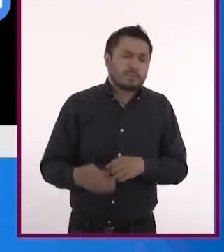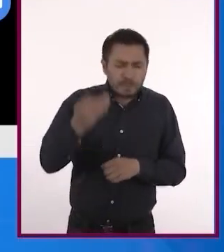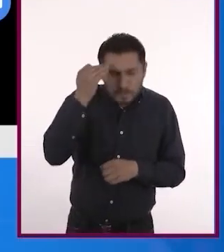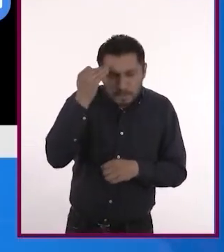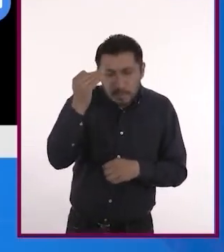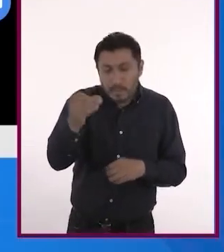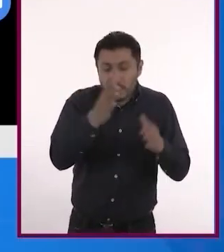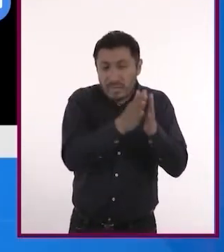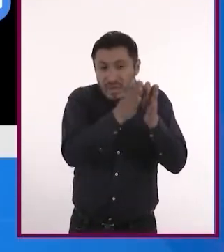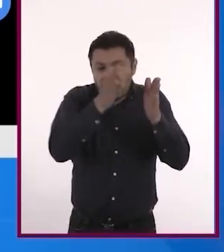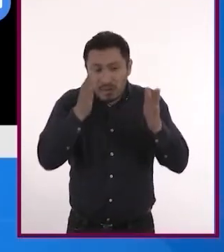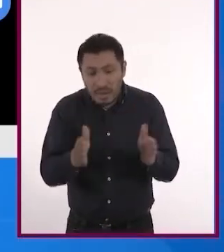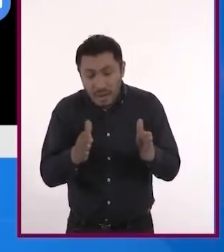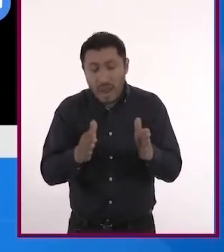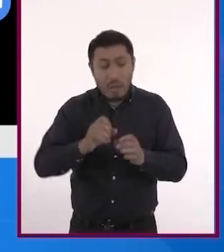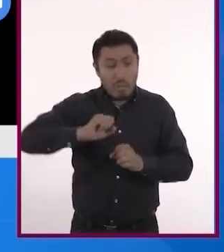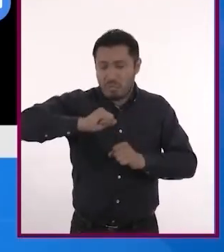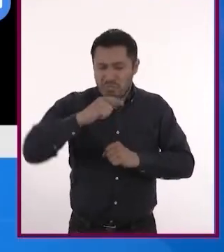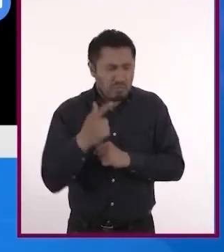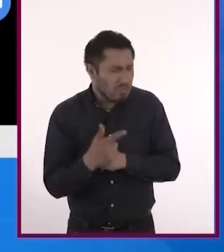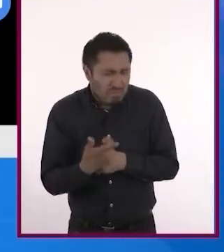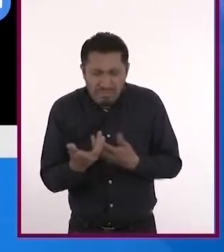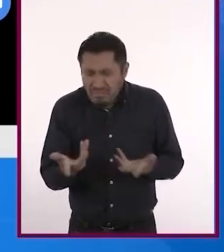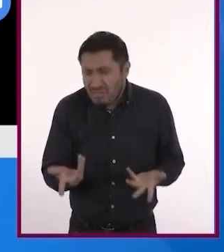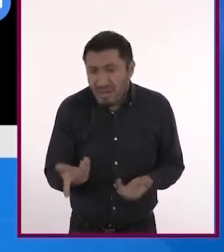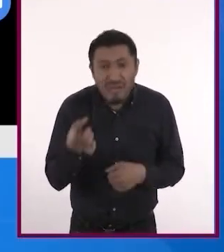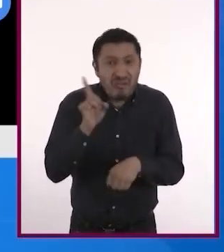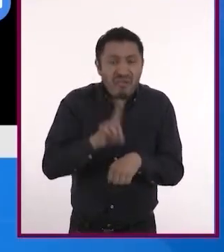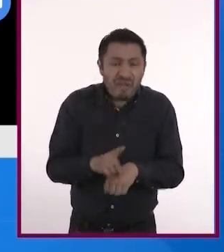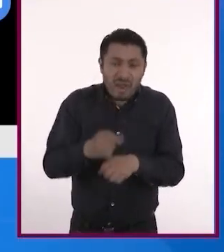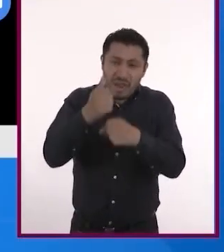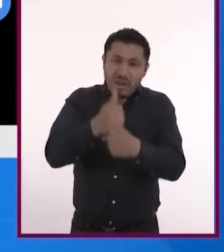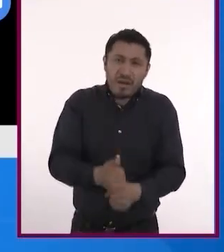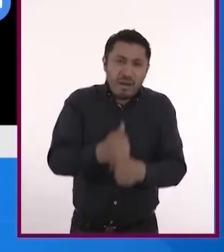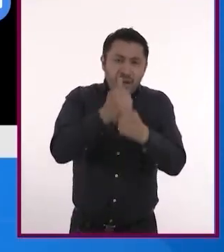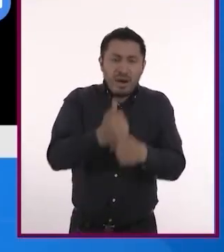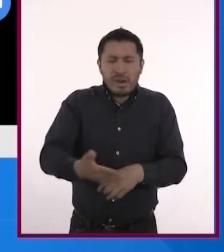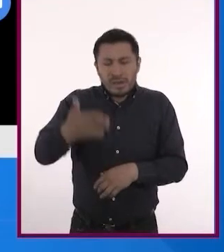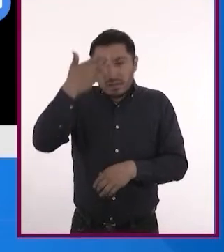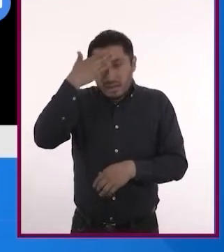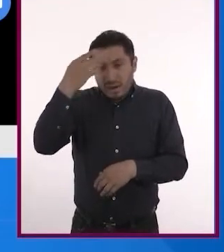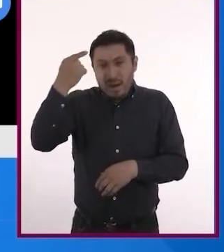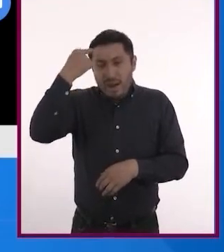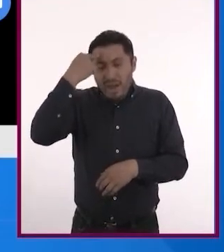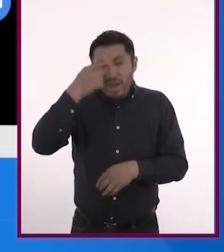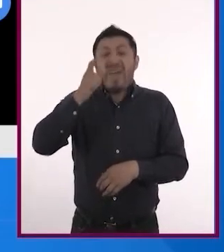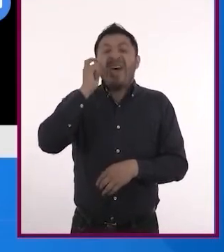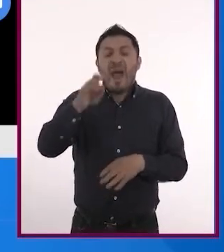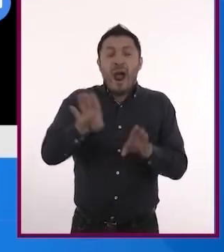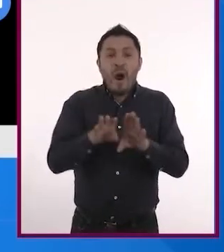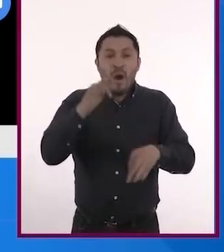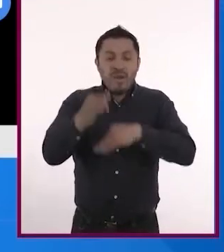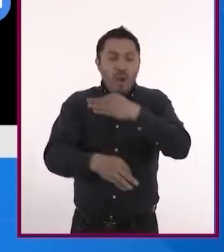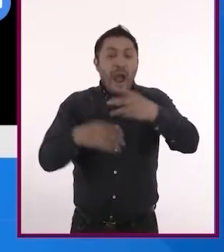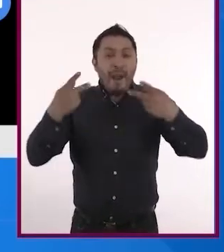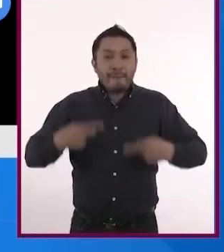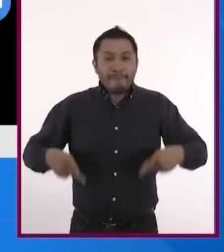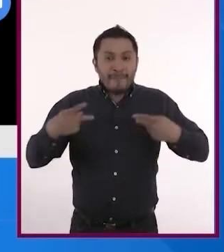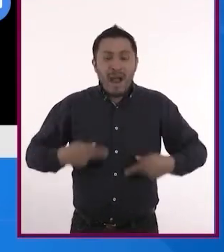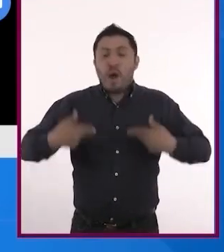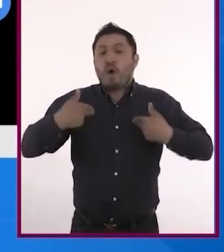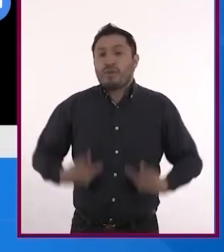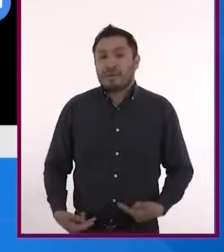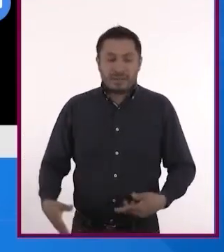periodo o algún momento de sufrimiento mental. Eso quiere decir que todos, por ser seres